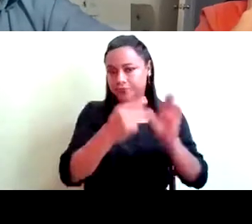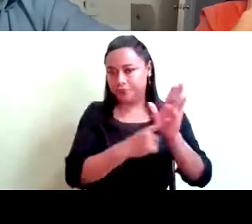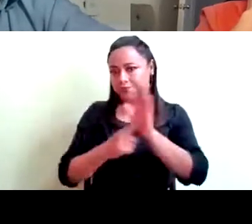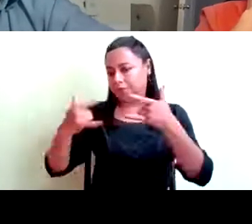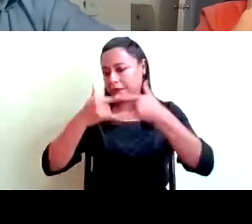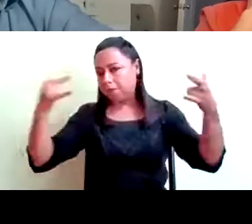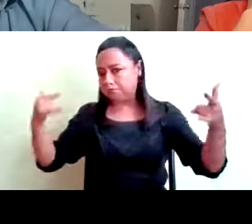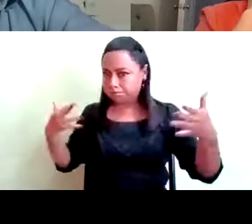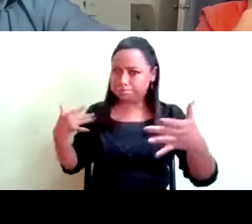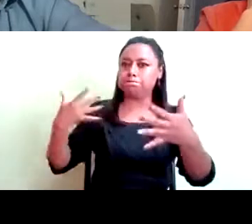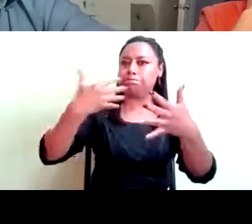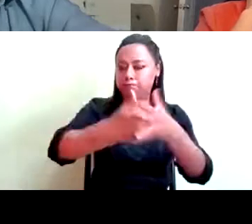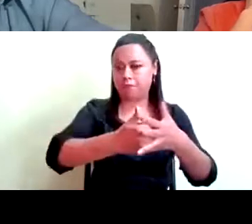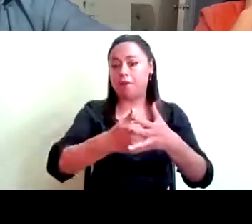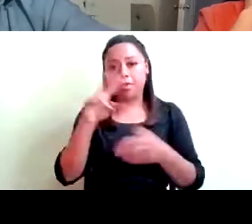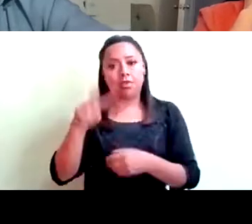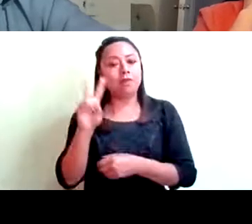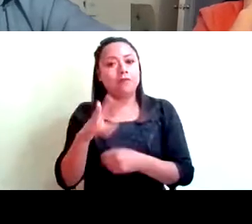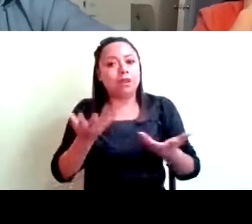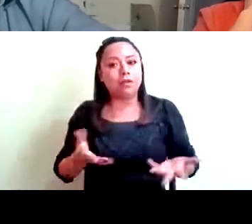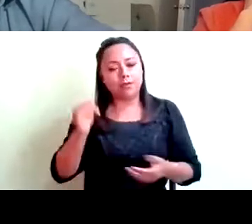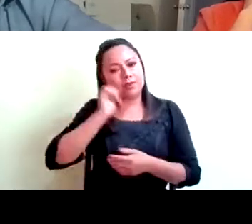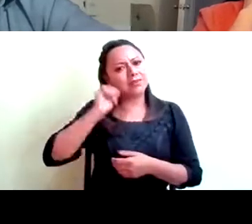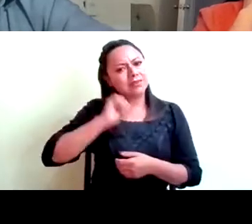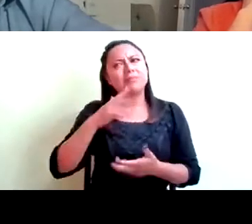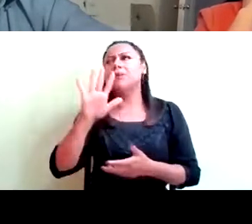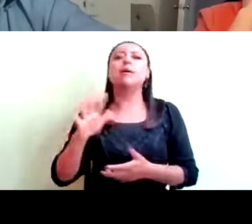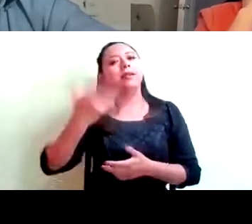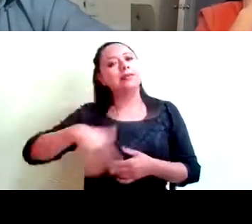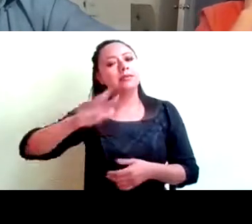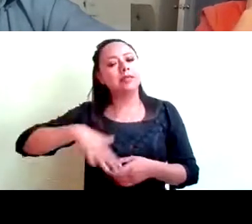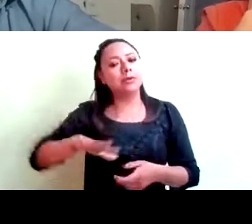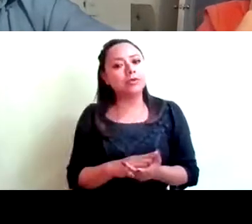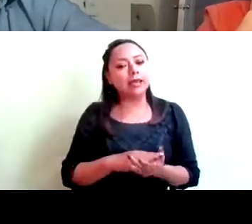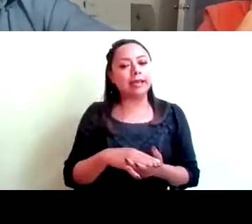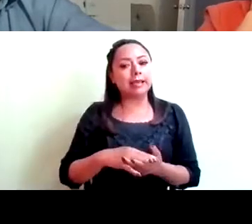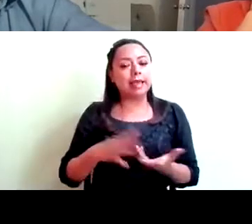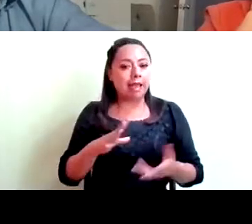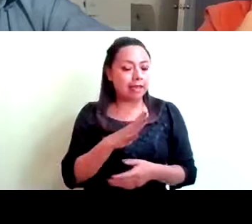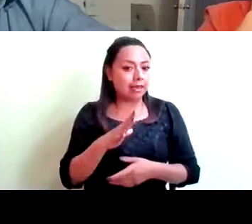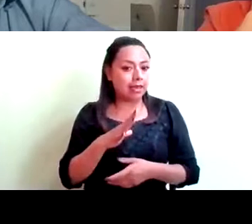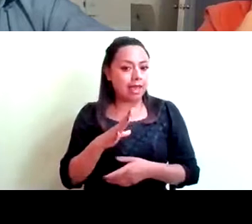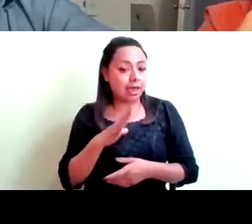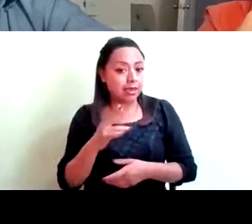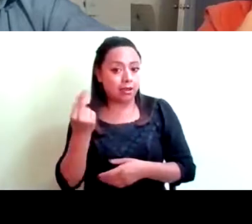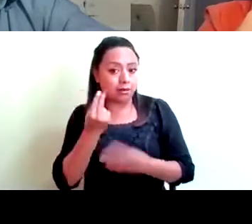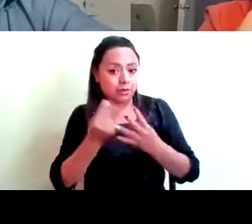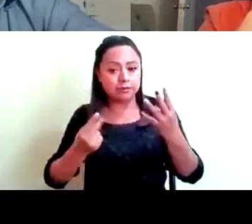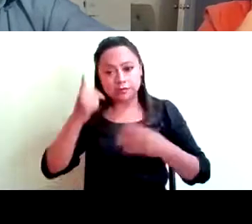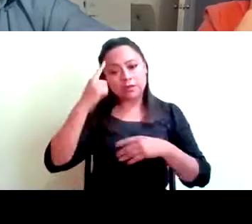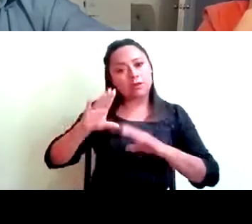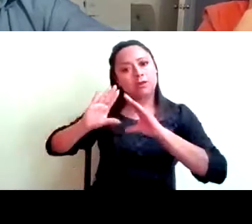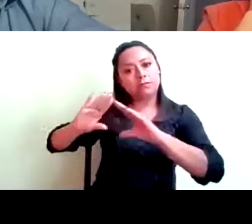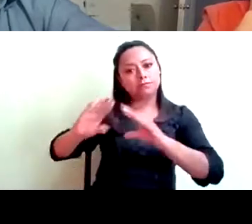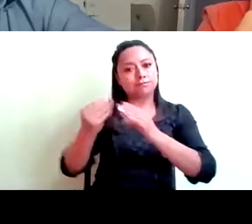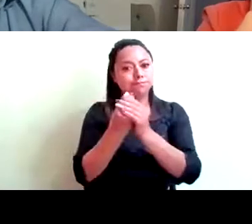cómo siempre se ha buscado que se tengan las condiciones para educar al pueblo. Bueno, un pilar fundamental